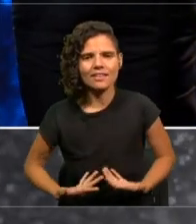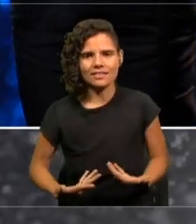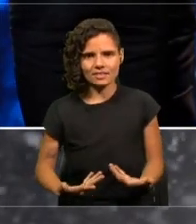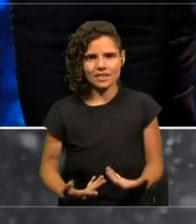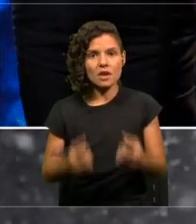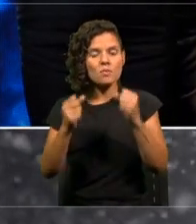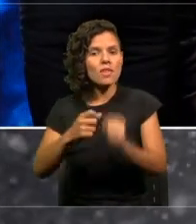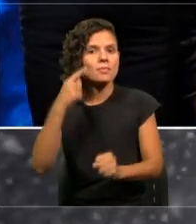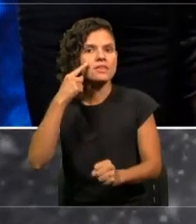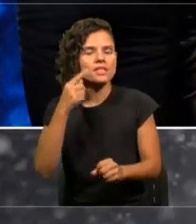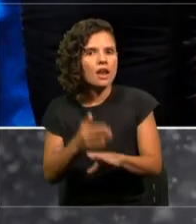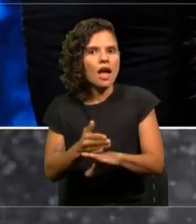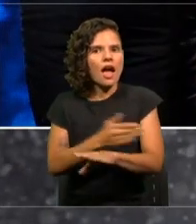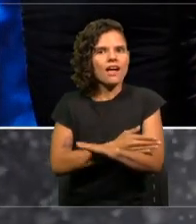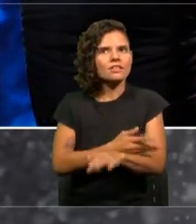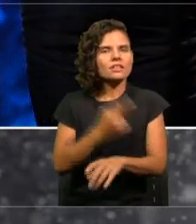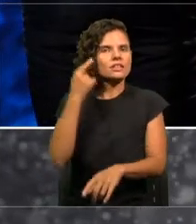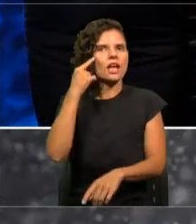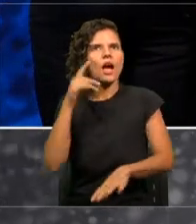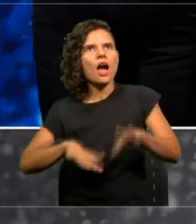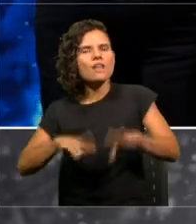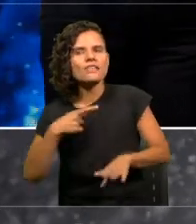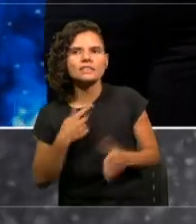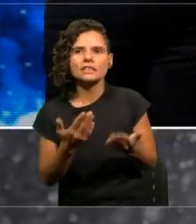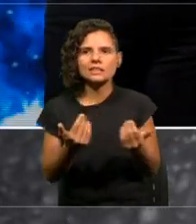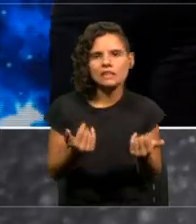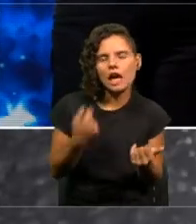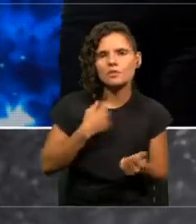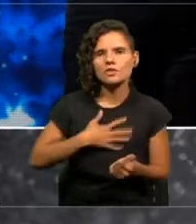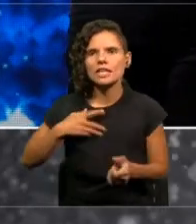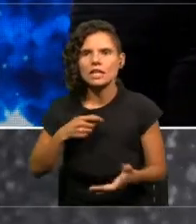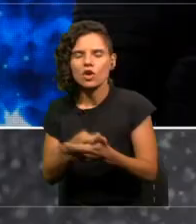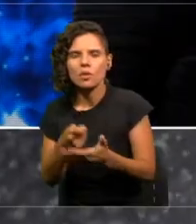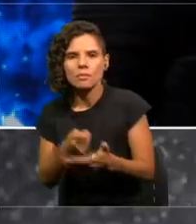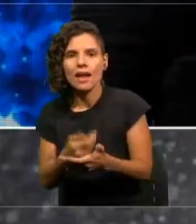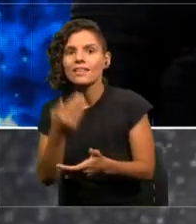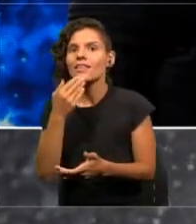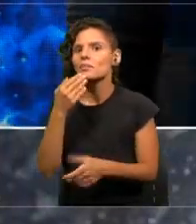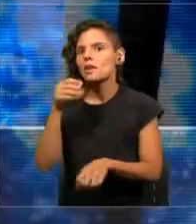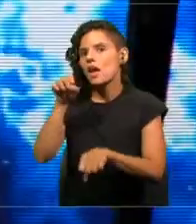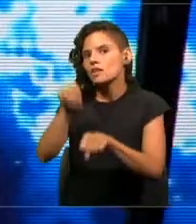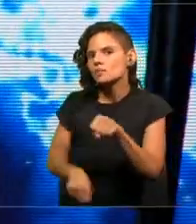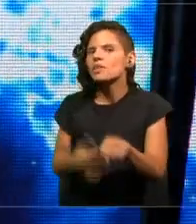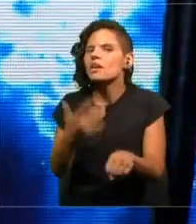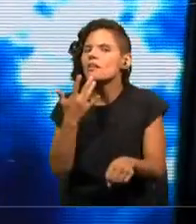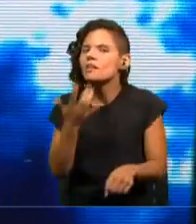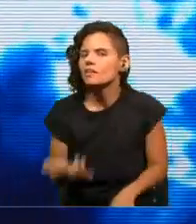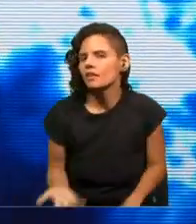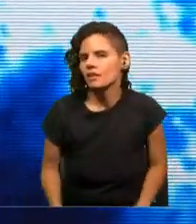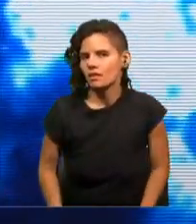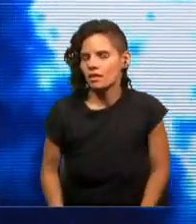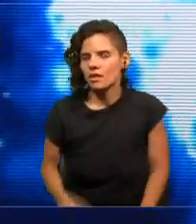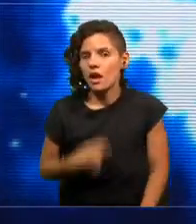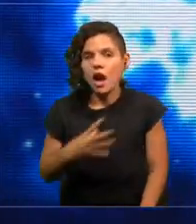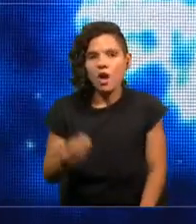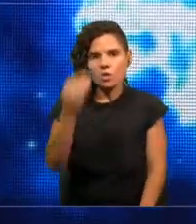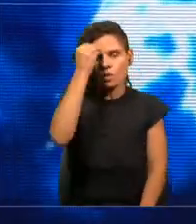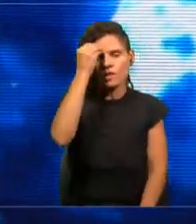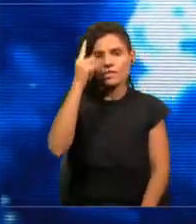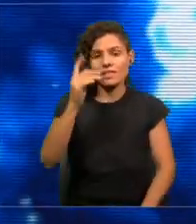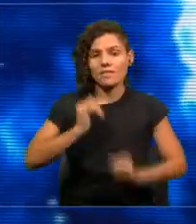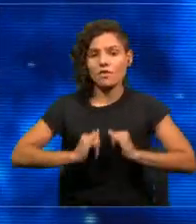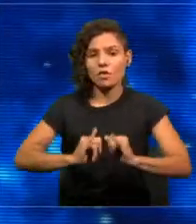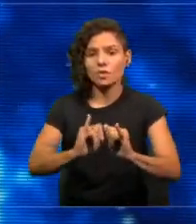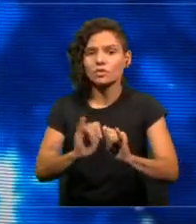nosotros podríamos querer y qué es lo que nosotros aceptaríamos no nos olvidemos que la protección de los